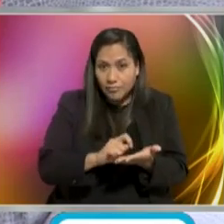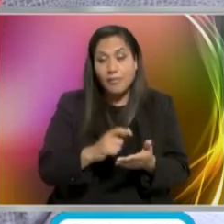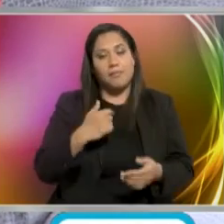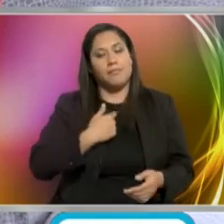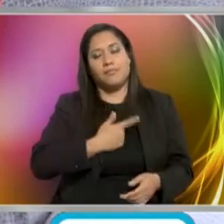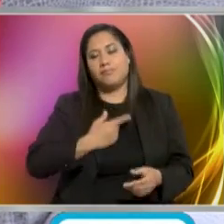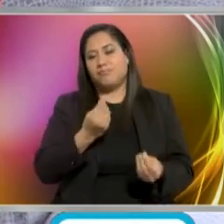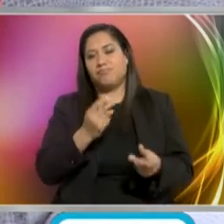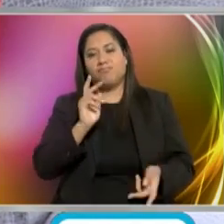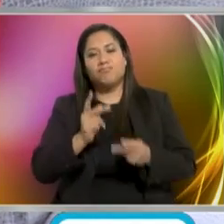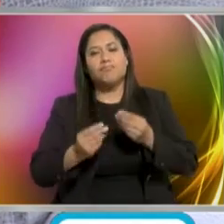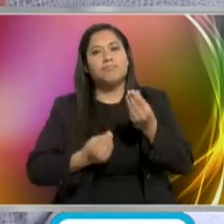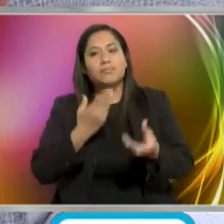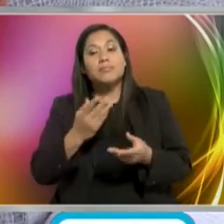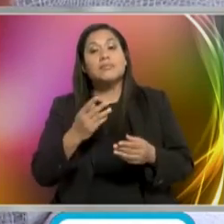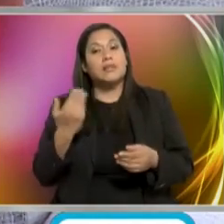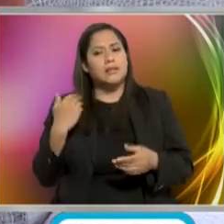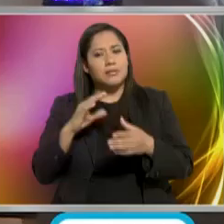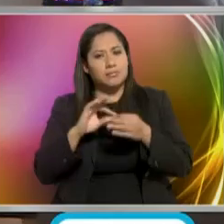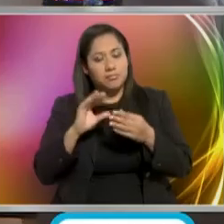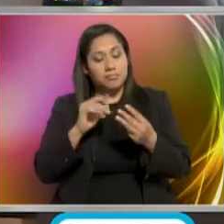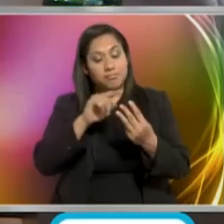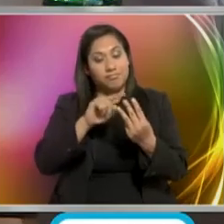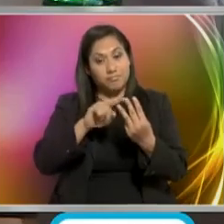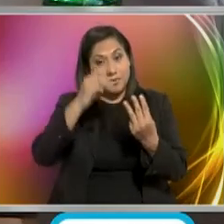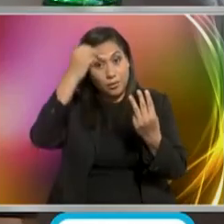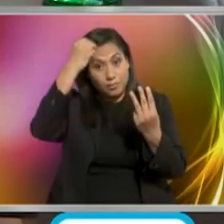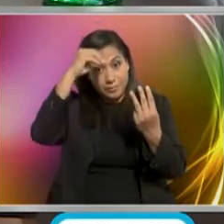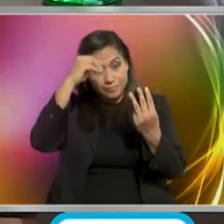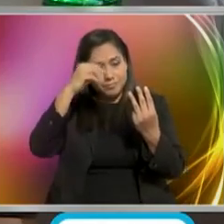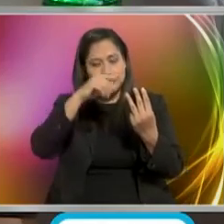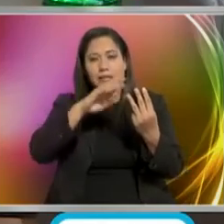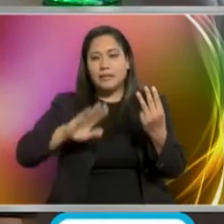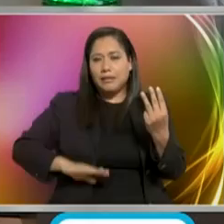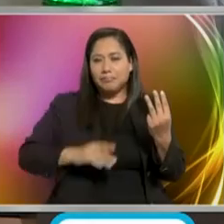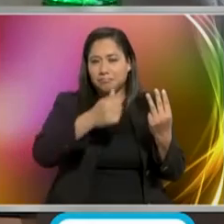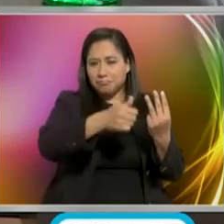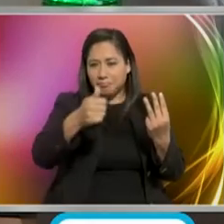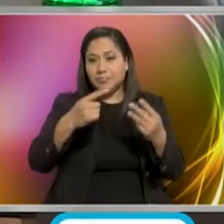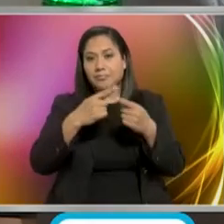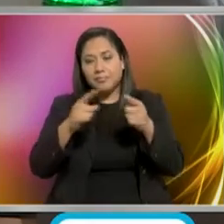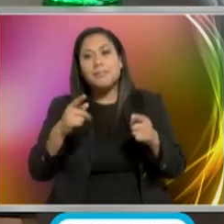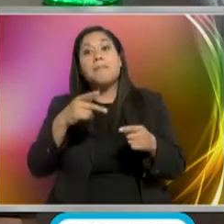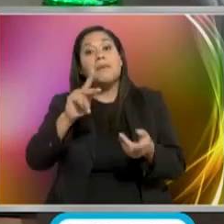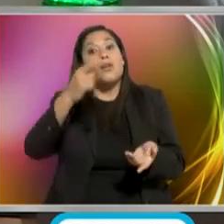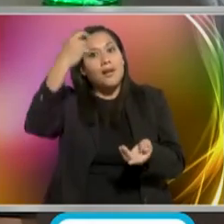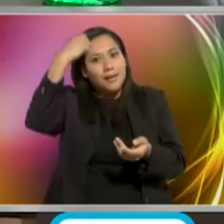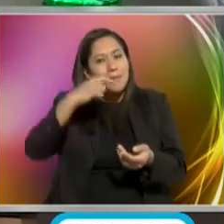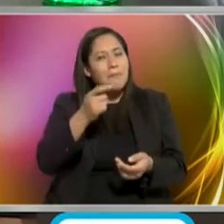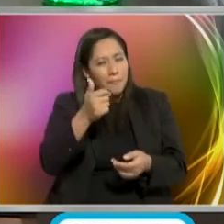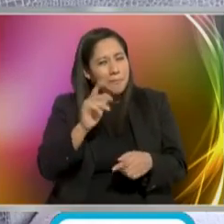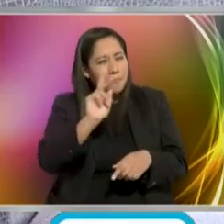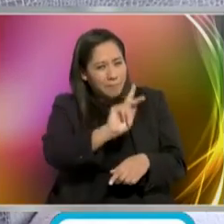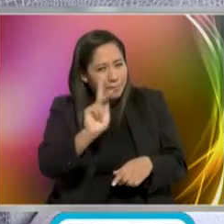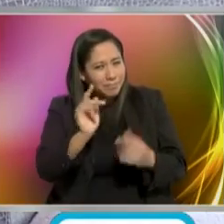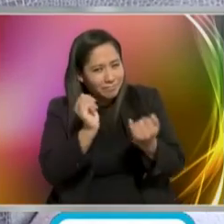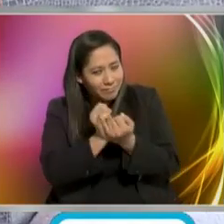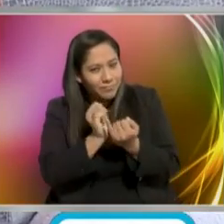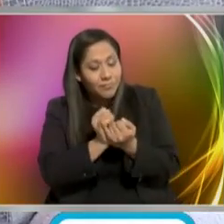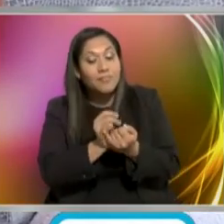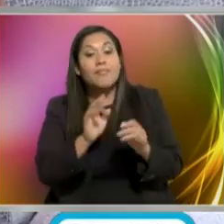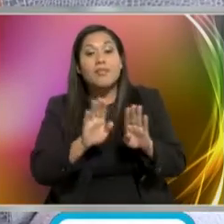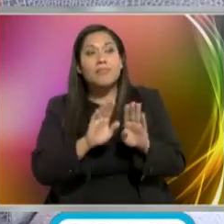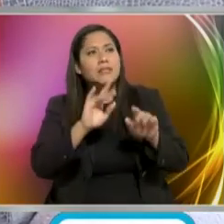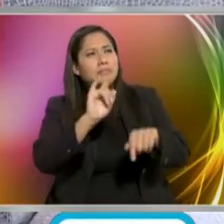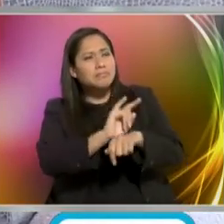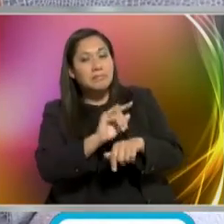y lo comentamos hace un rato, con estos tres puntos de vista tan distintos y a la vez tan iguales que se fusionan en una puesta en escena,